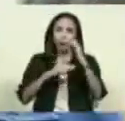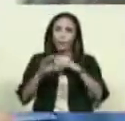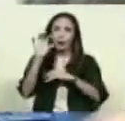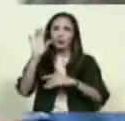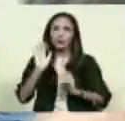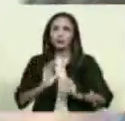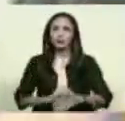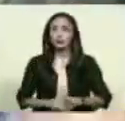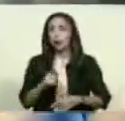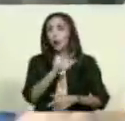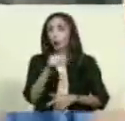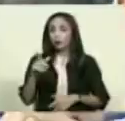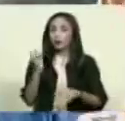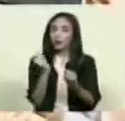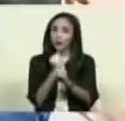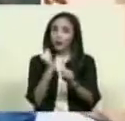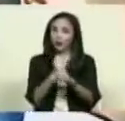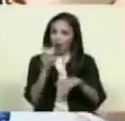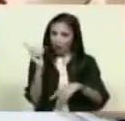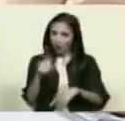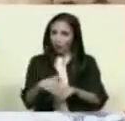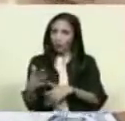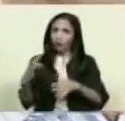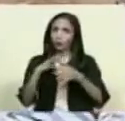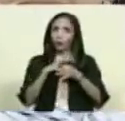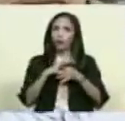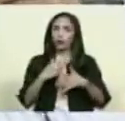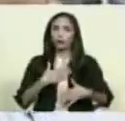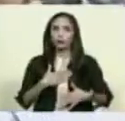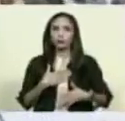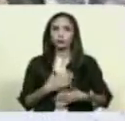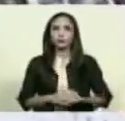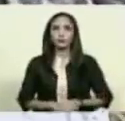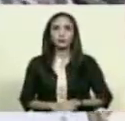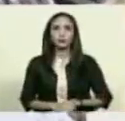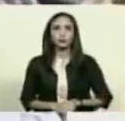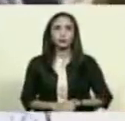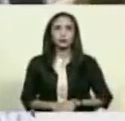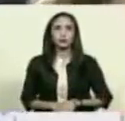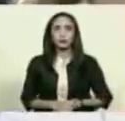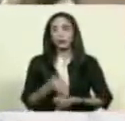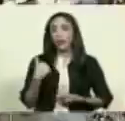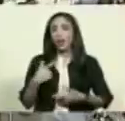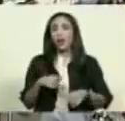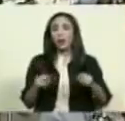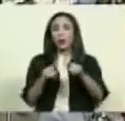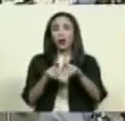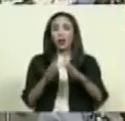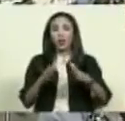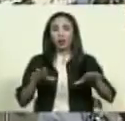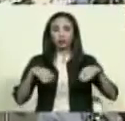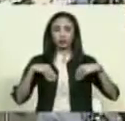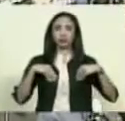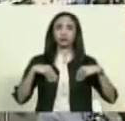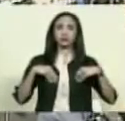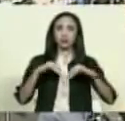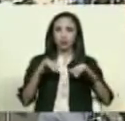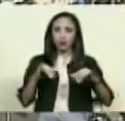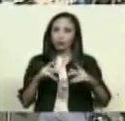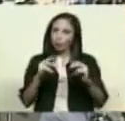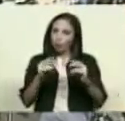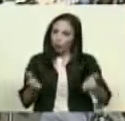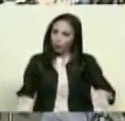ustedes deben activar ese poder. No pueden dejar que se duerma el poder